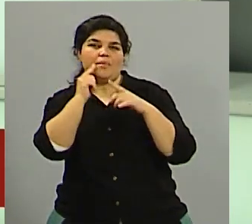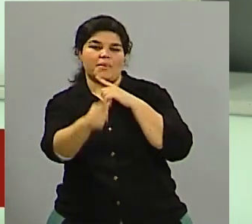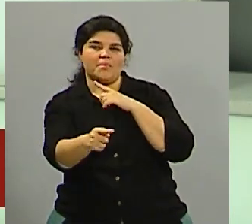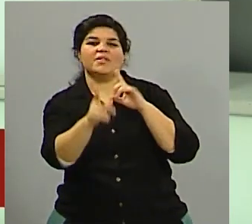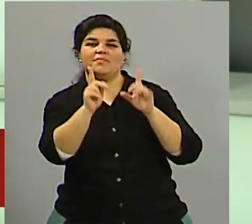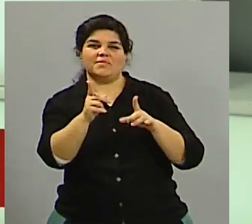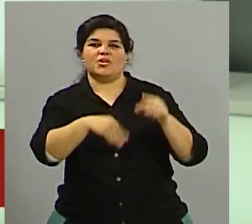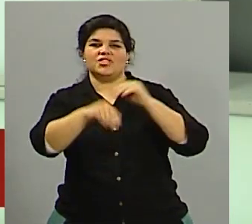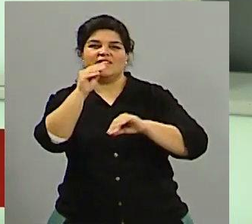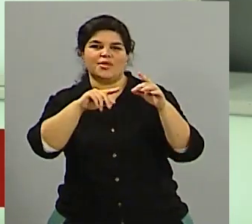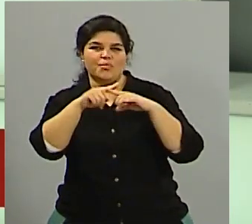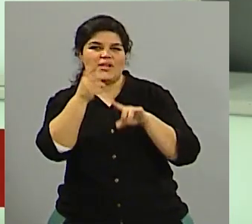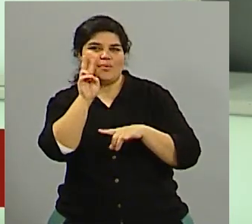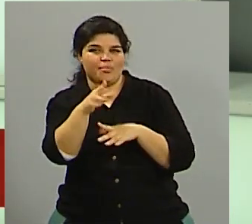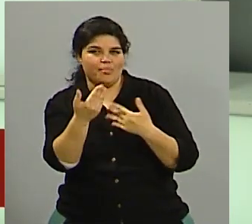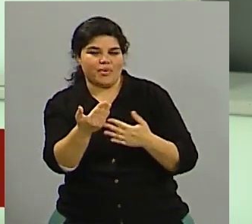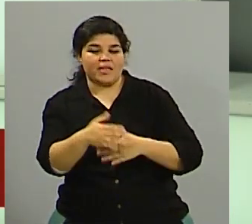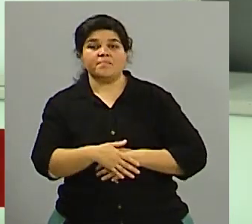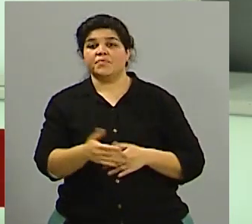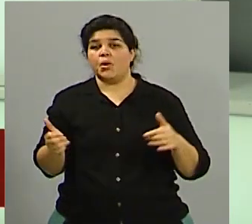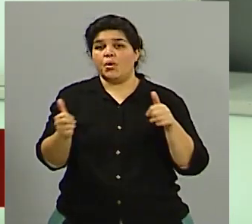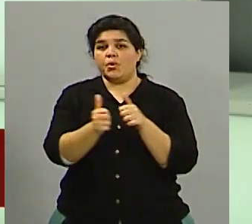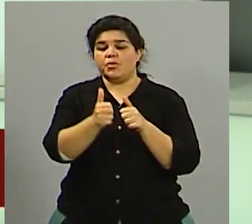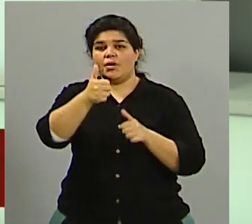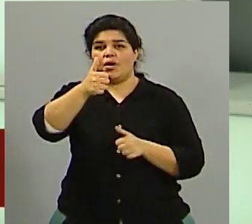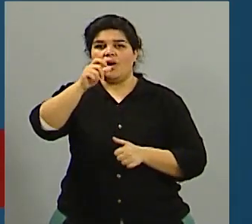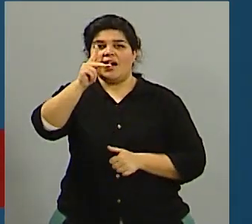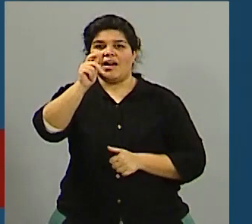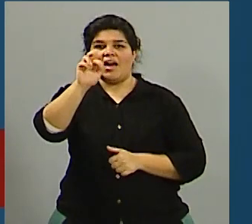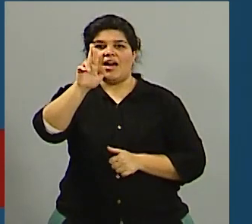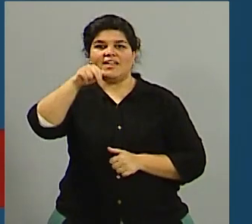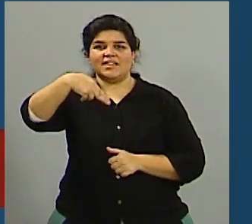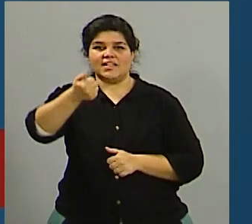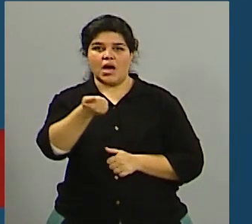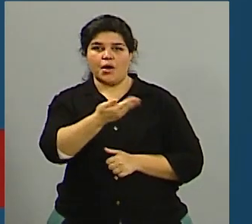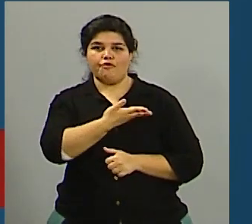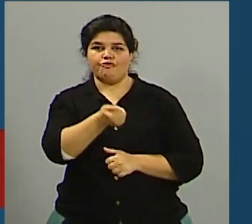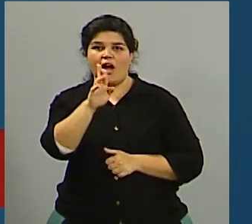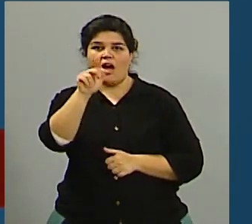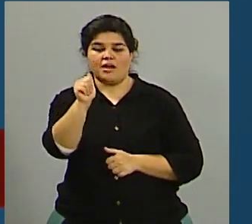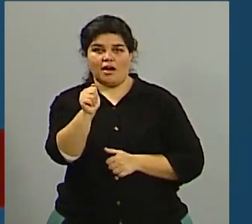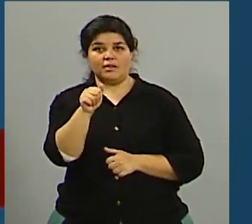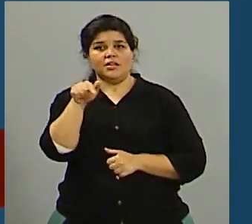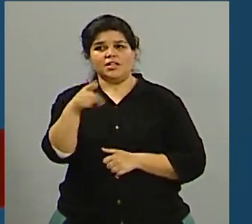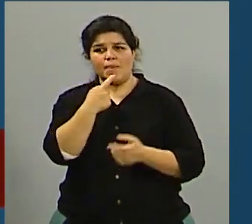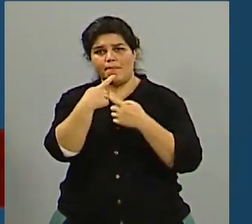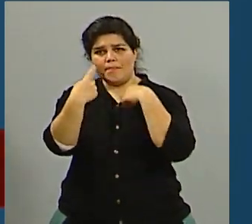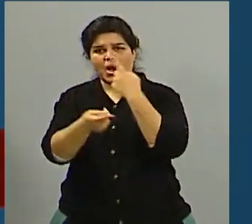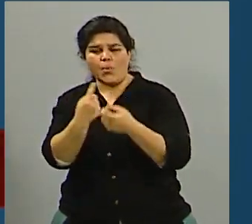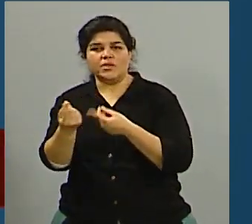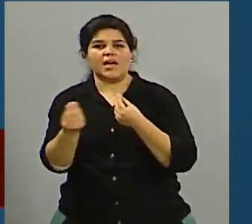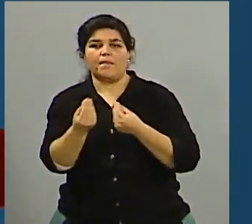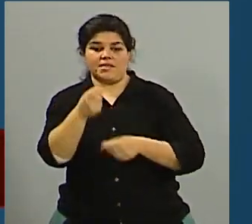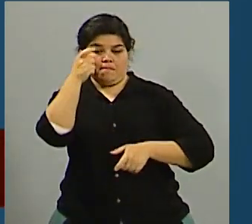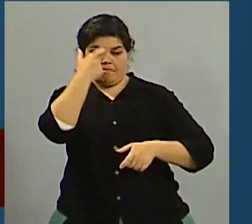hablando con Karina Fara, economista y docente. Karina, habíamos quedado en esto de poder adquisitivo. ¿Qué está sucediendo?